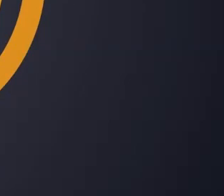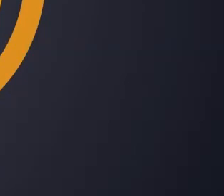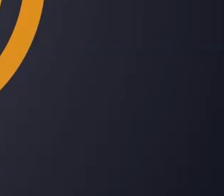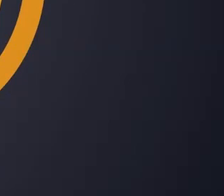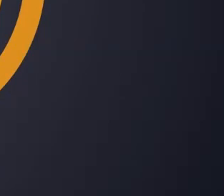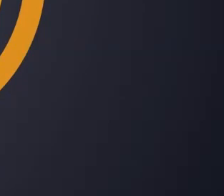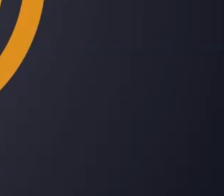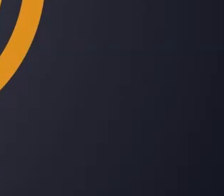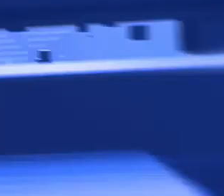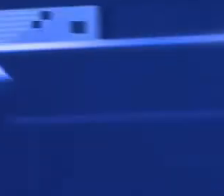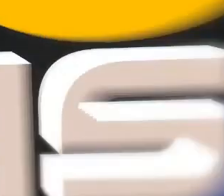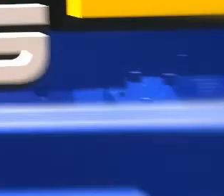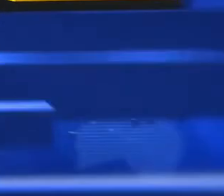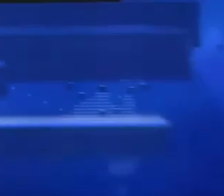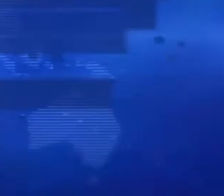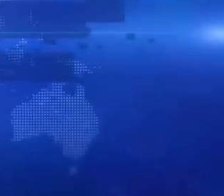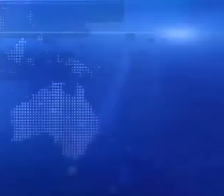contigo.